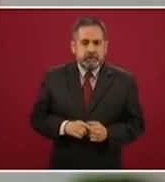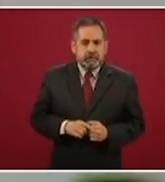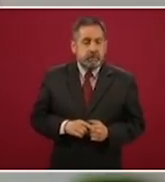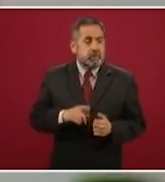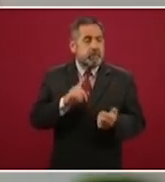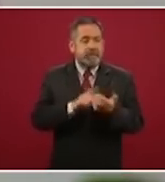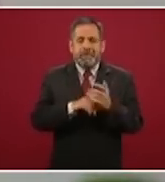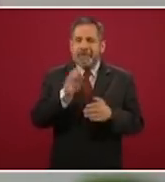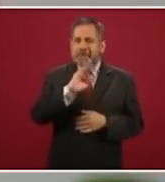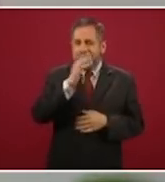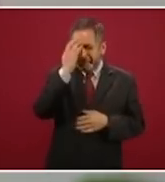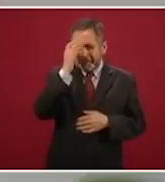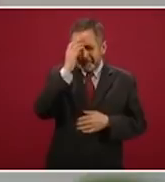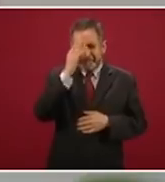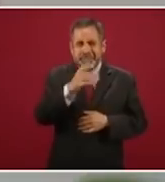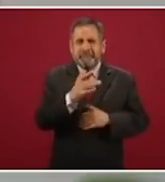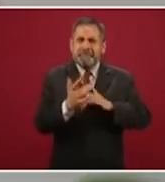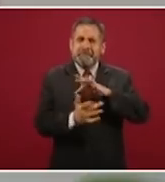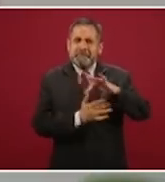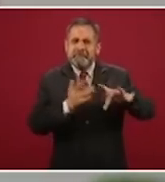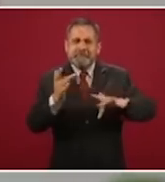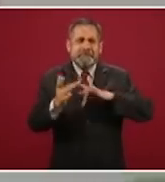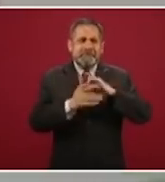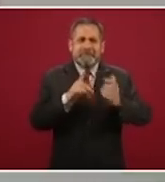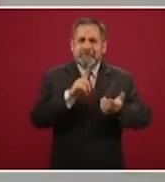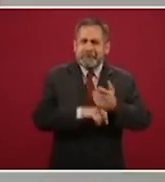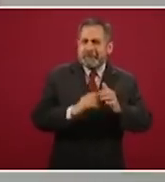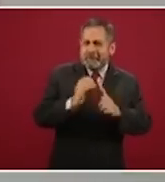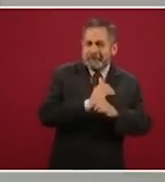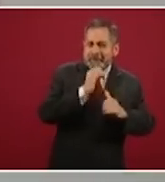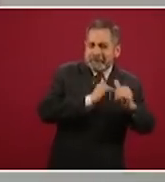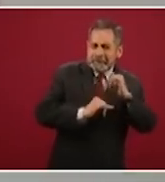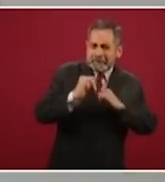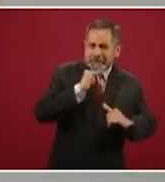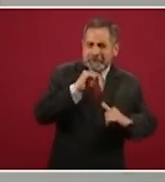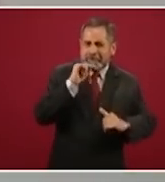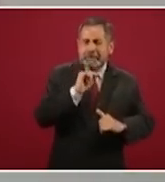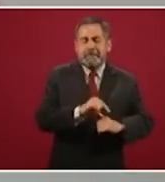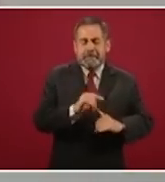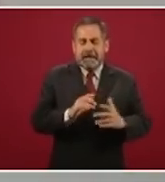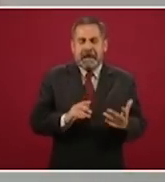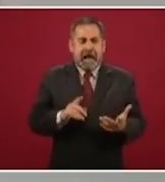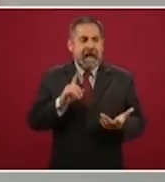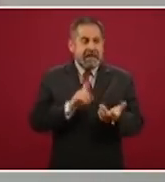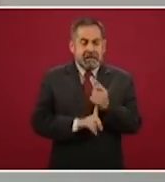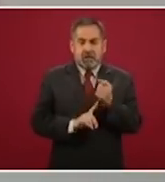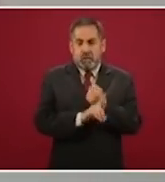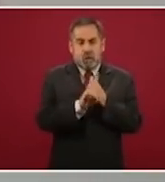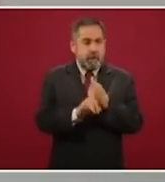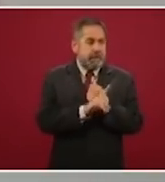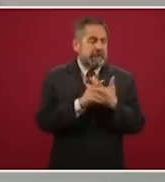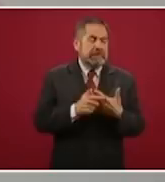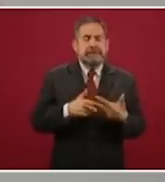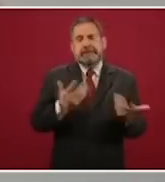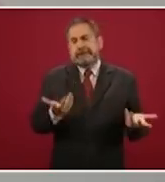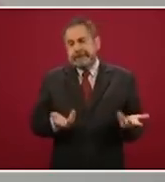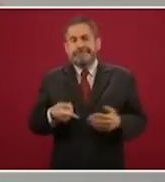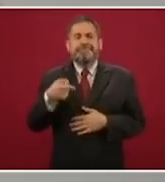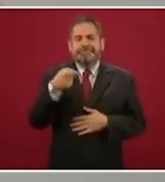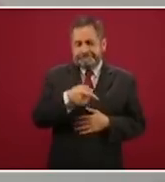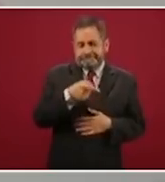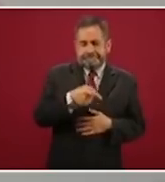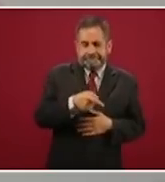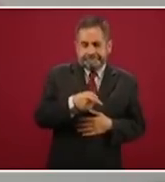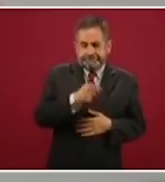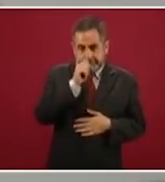antros, como tú dices, o otro tipo de establecimientos que muchas veces generan problemas vecinales, en ese